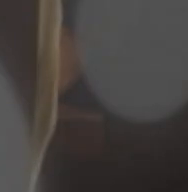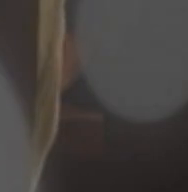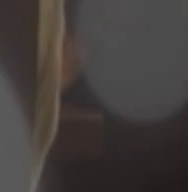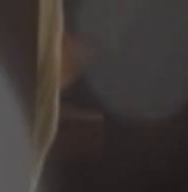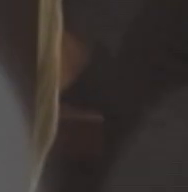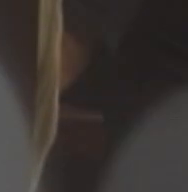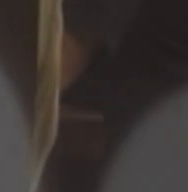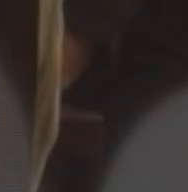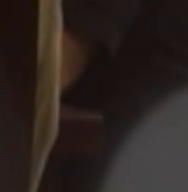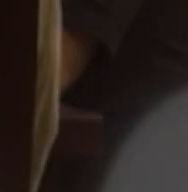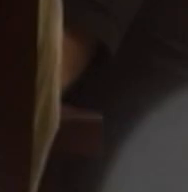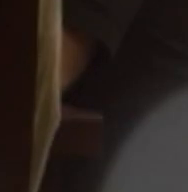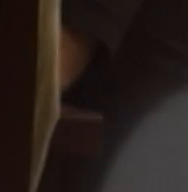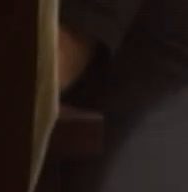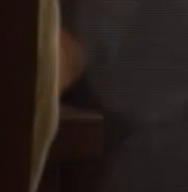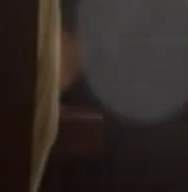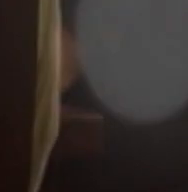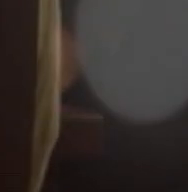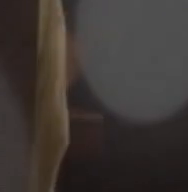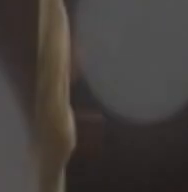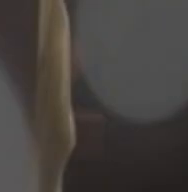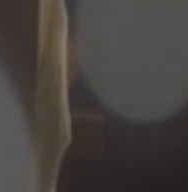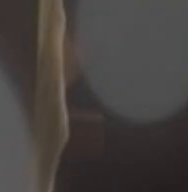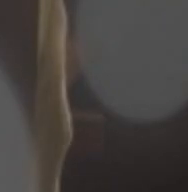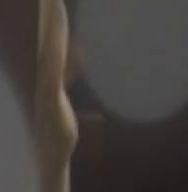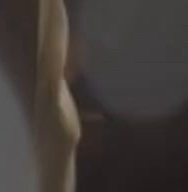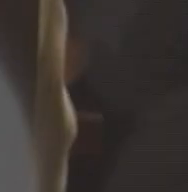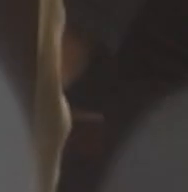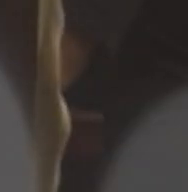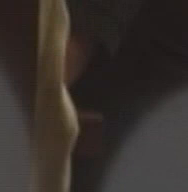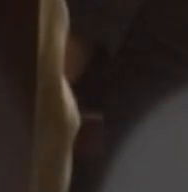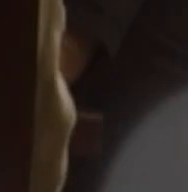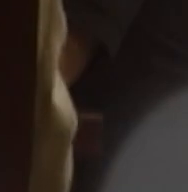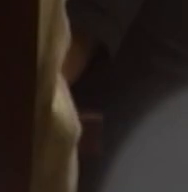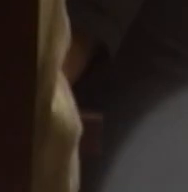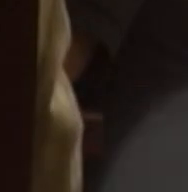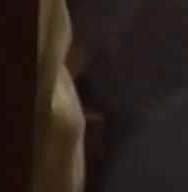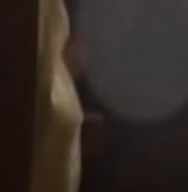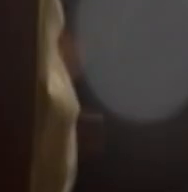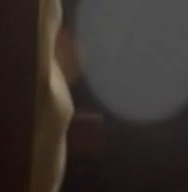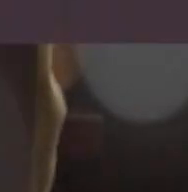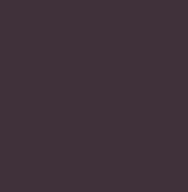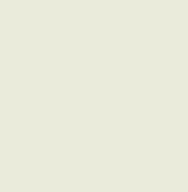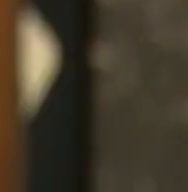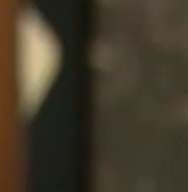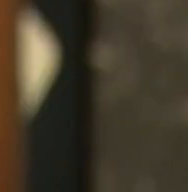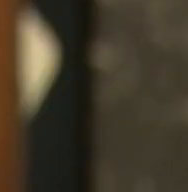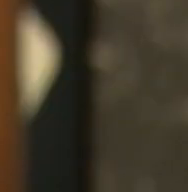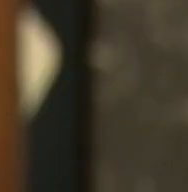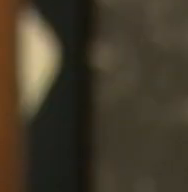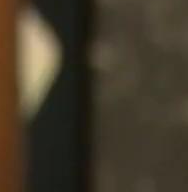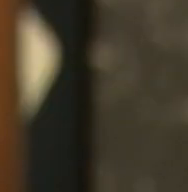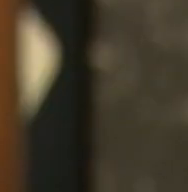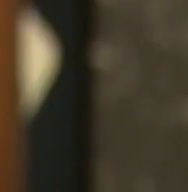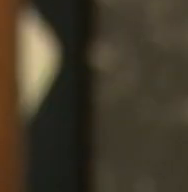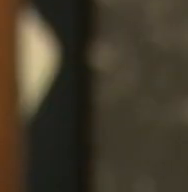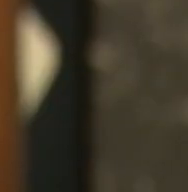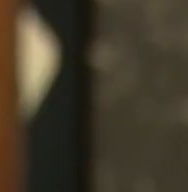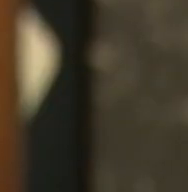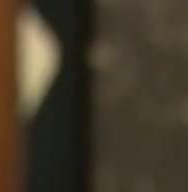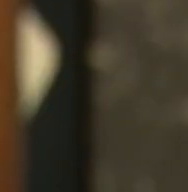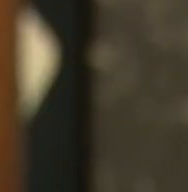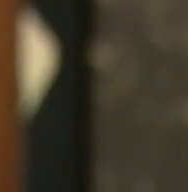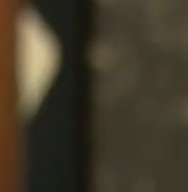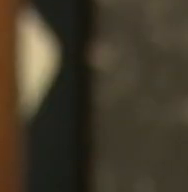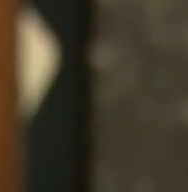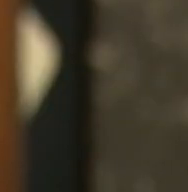de ser solidario es a través del ejemplo. Es decir, con el ejemplo uno inspira a otros hacer cosas, ¿sí? ¿Verdad? Y es que todos compartimos